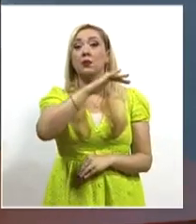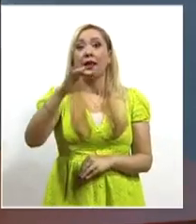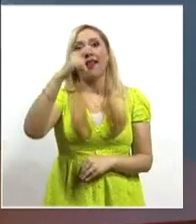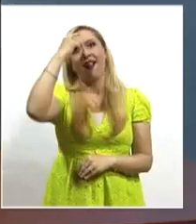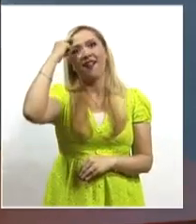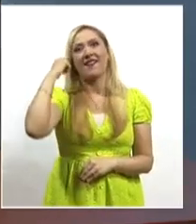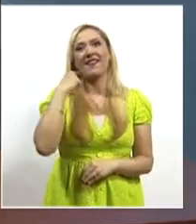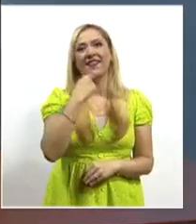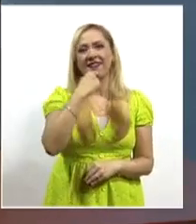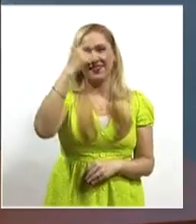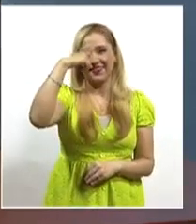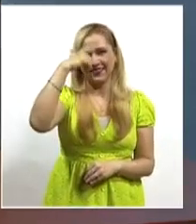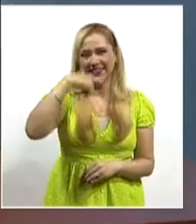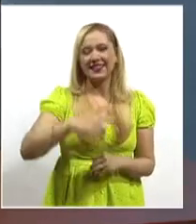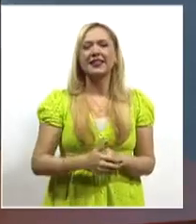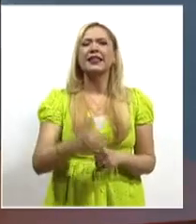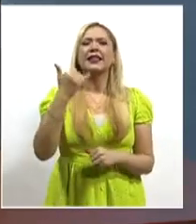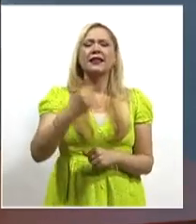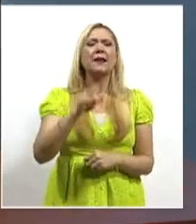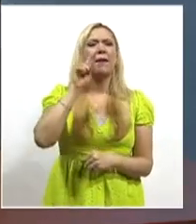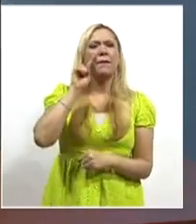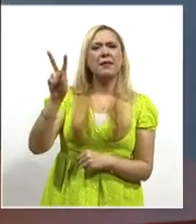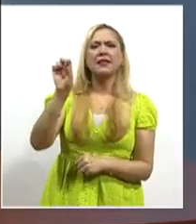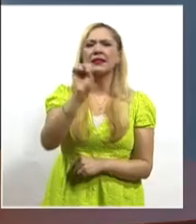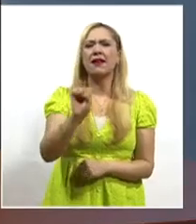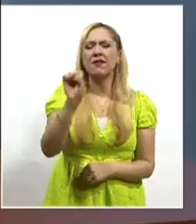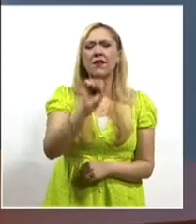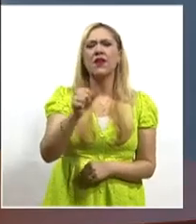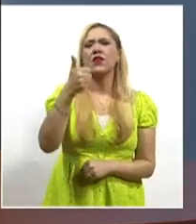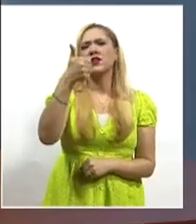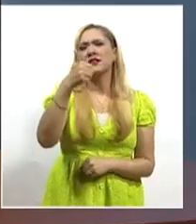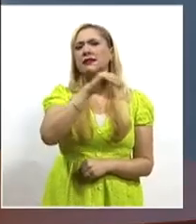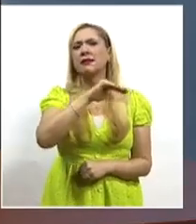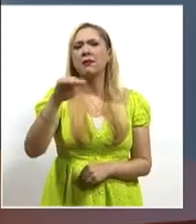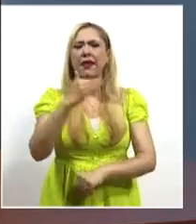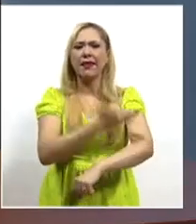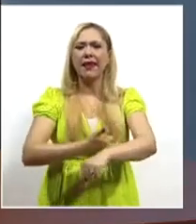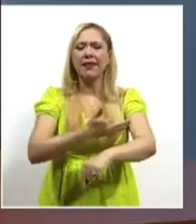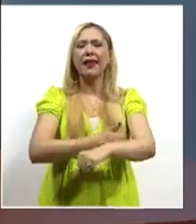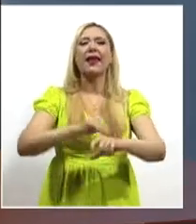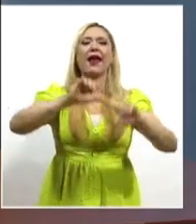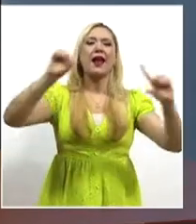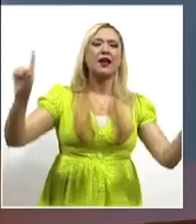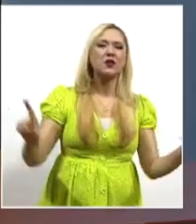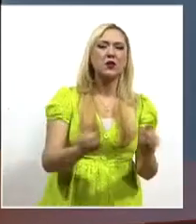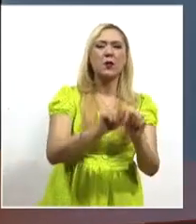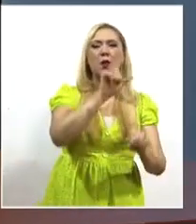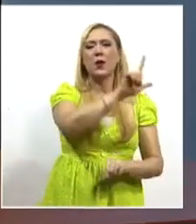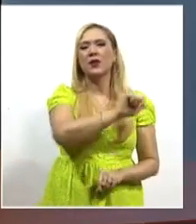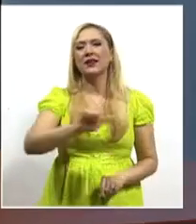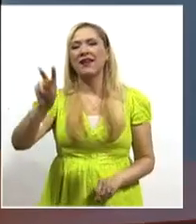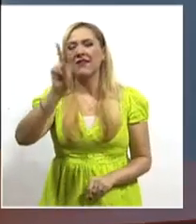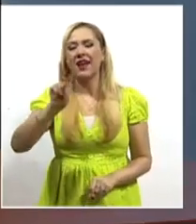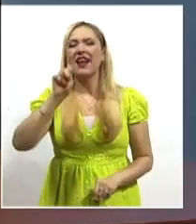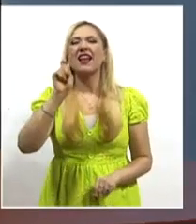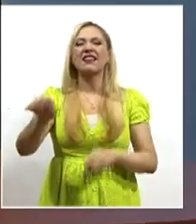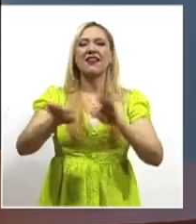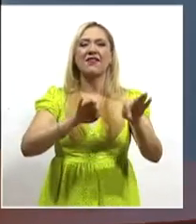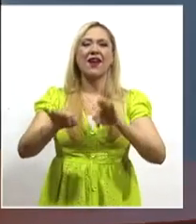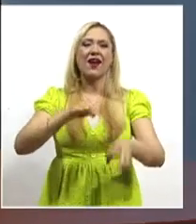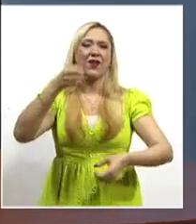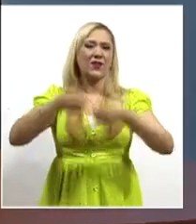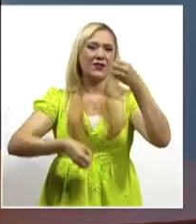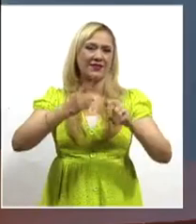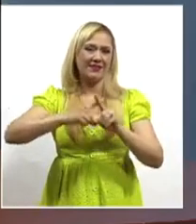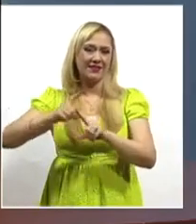noticiero nocturno. Además, lo invitamos a ver este sábado a las 18:30 horas Semanario Judicial. Resumen semanal de noticias con sus